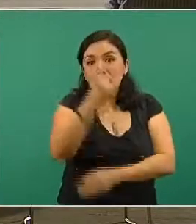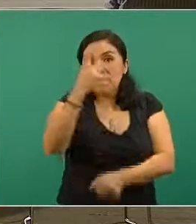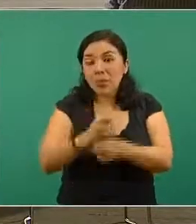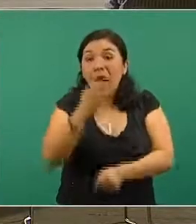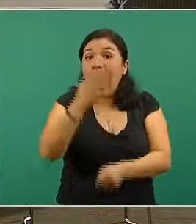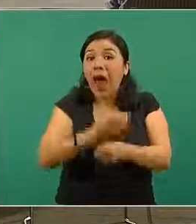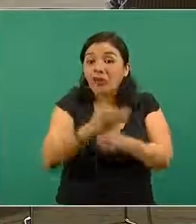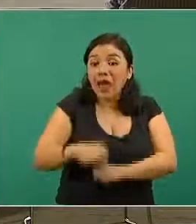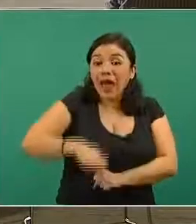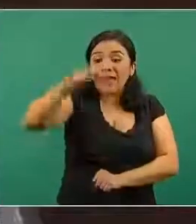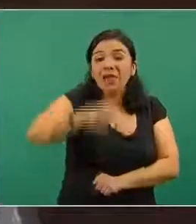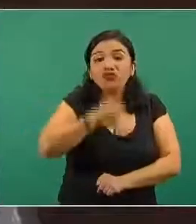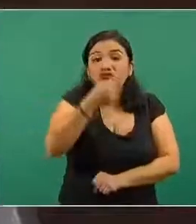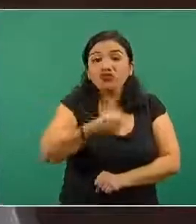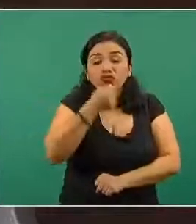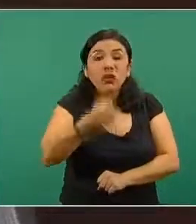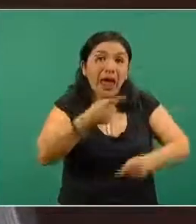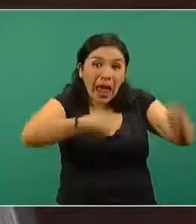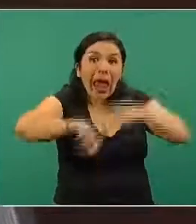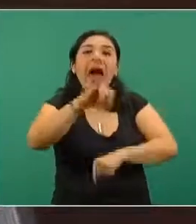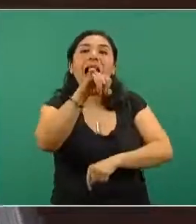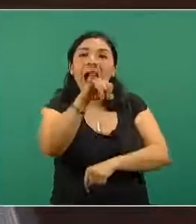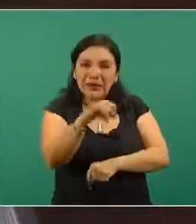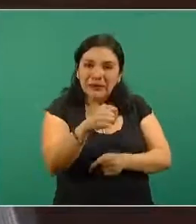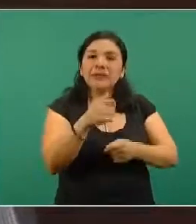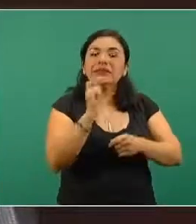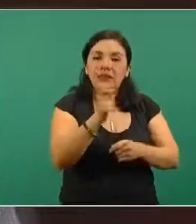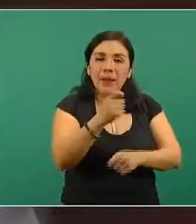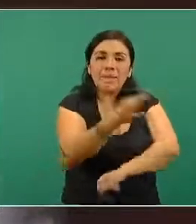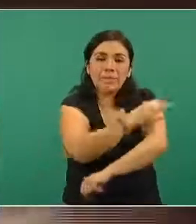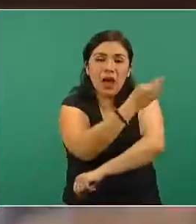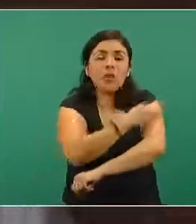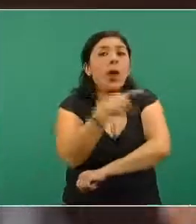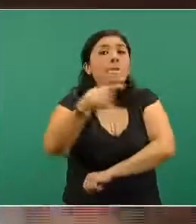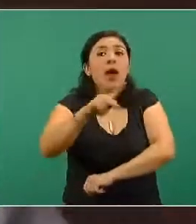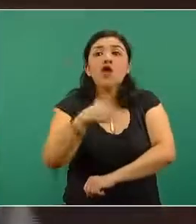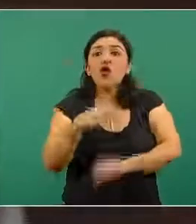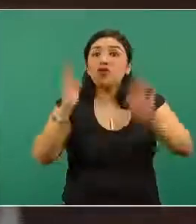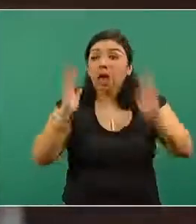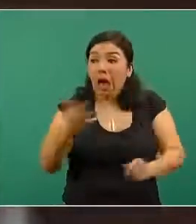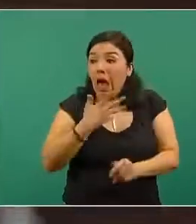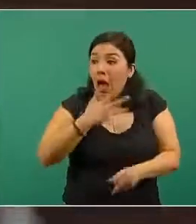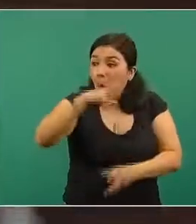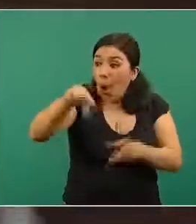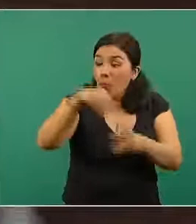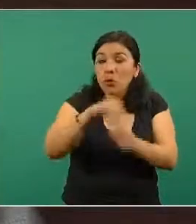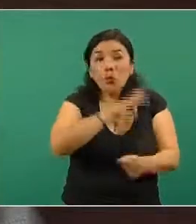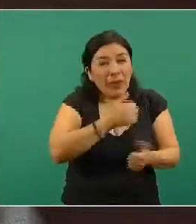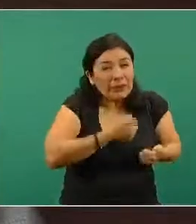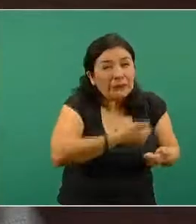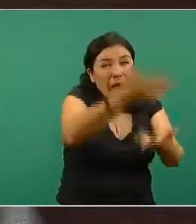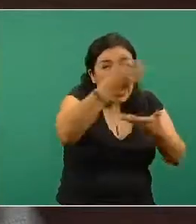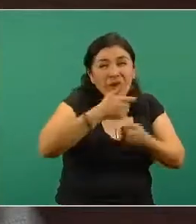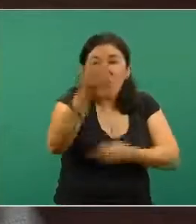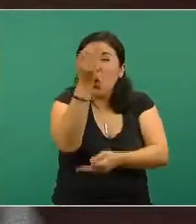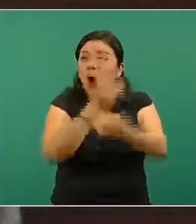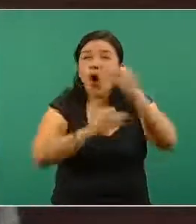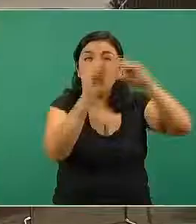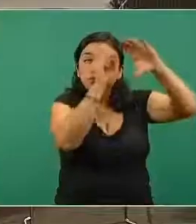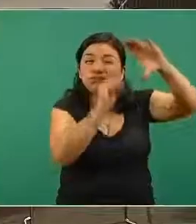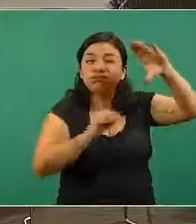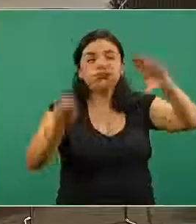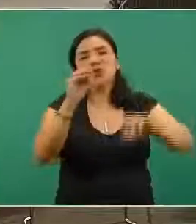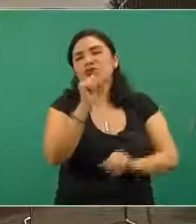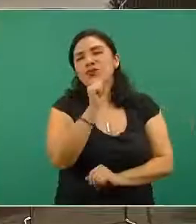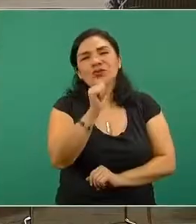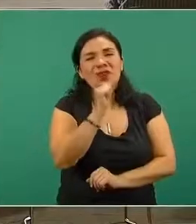los adultos mayores, sin embargo no tenemos suficiente proveeduría para llegar a todos los lugares donde existen los adultos mayores.